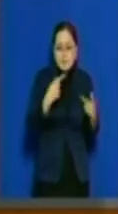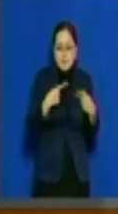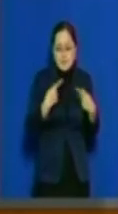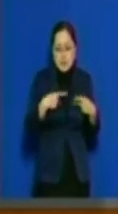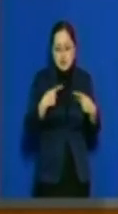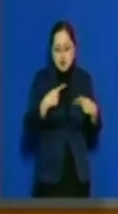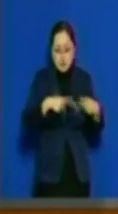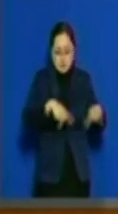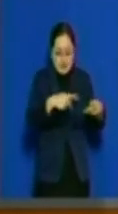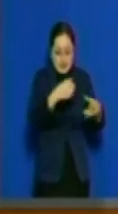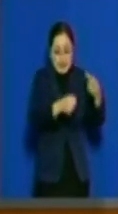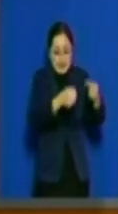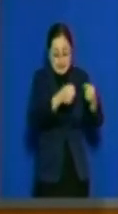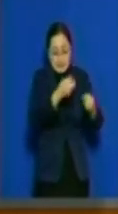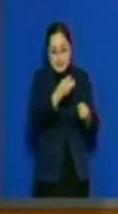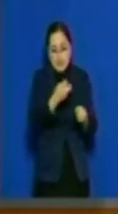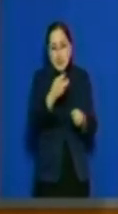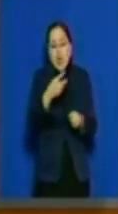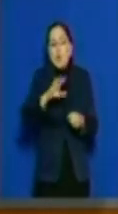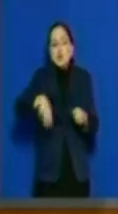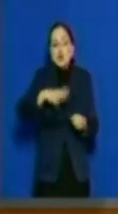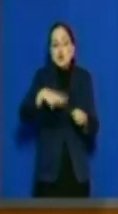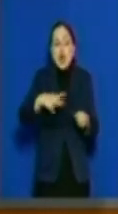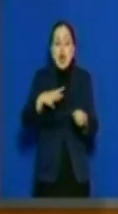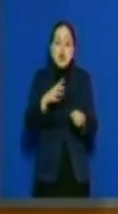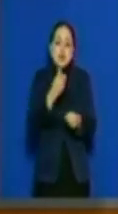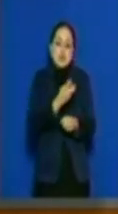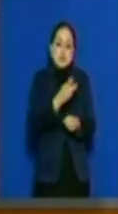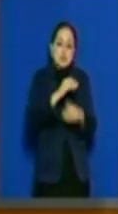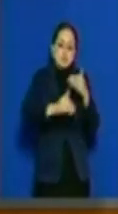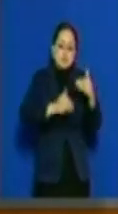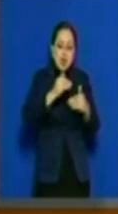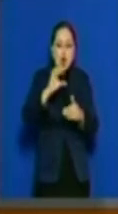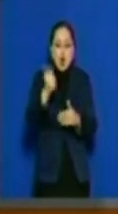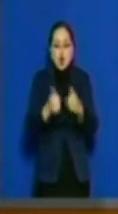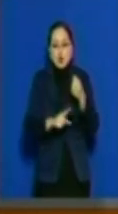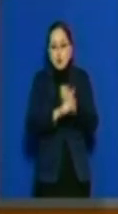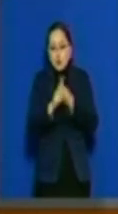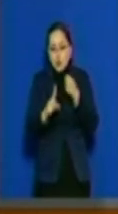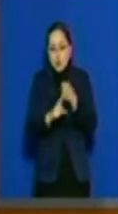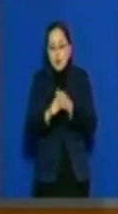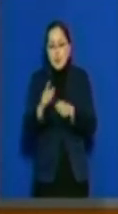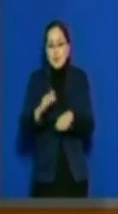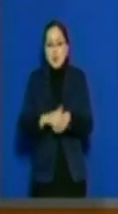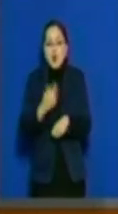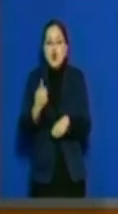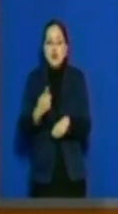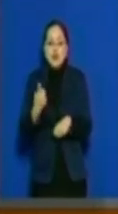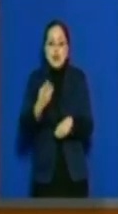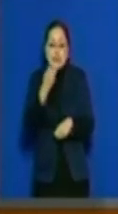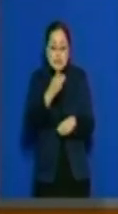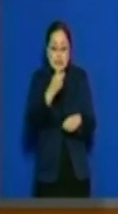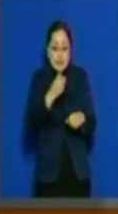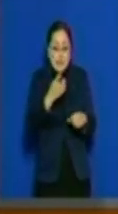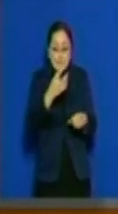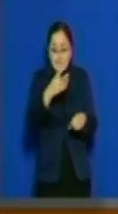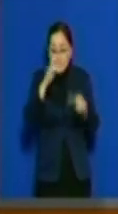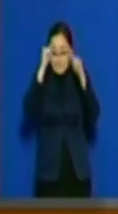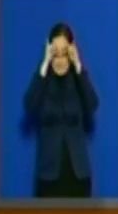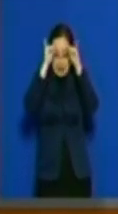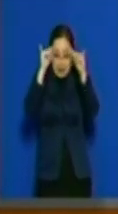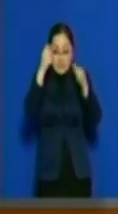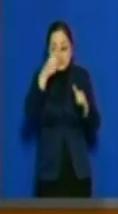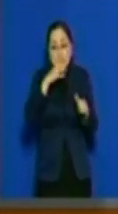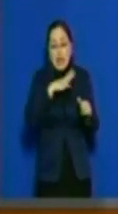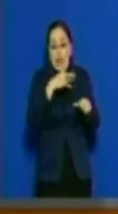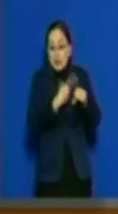y busquemos la solución al problema que sigue por la eliminación de las vacas tuberculosas. Pero no